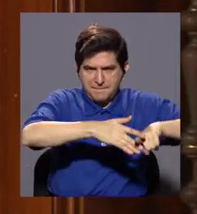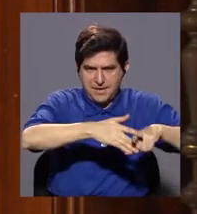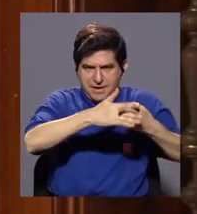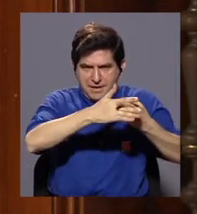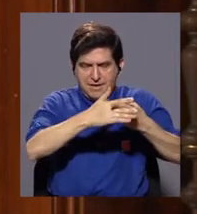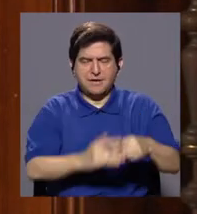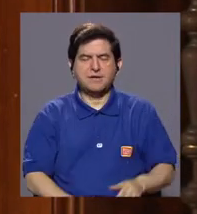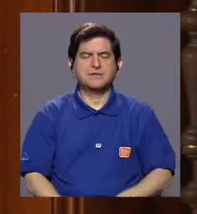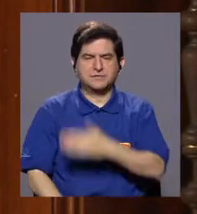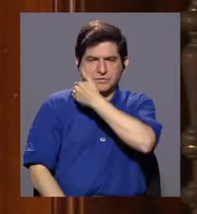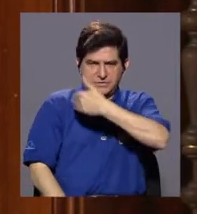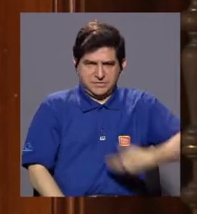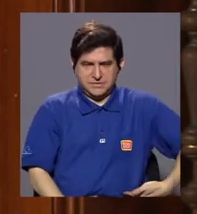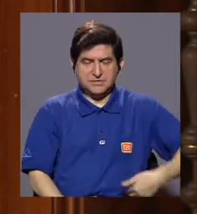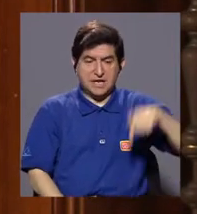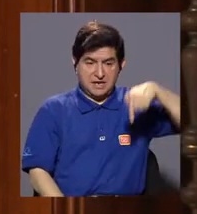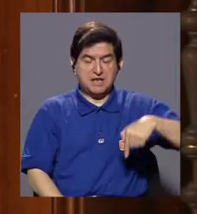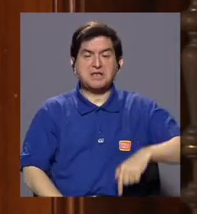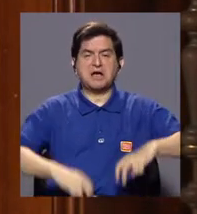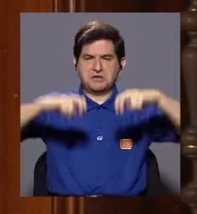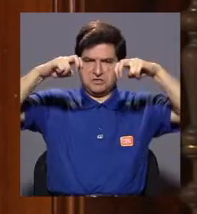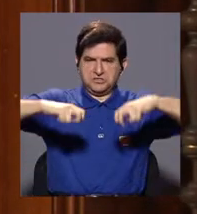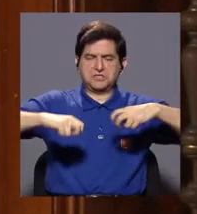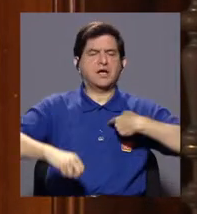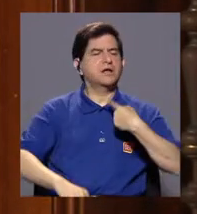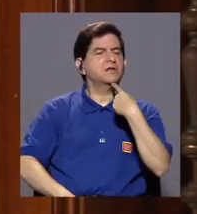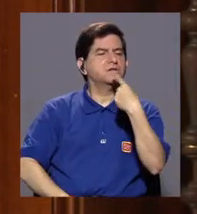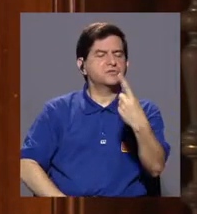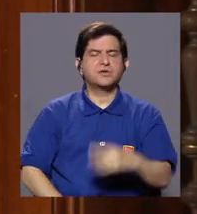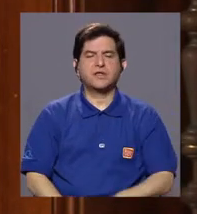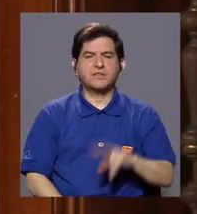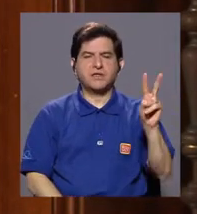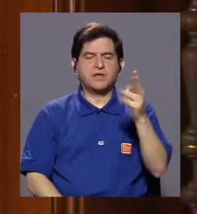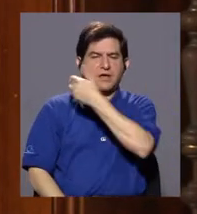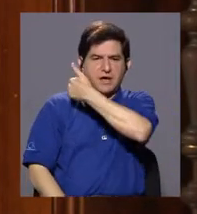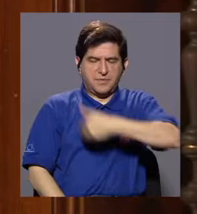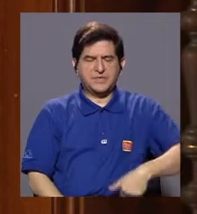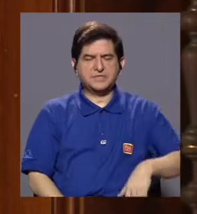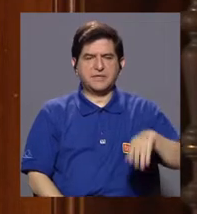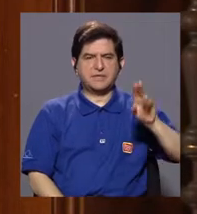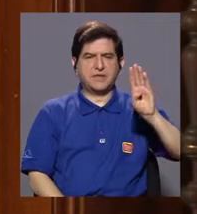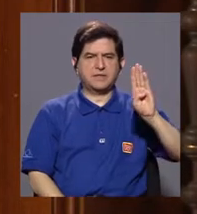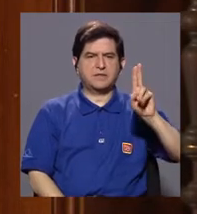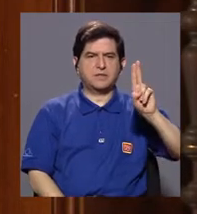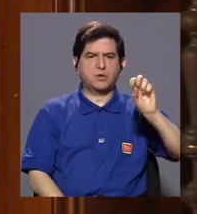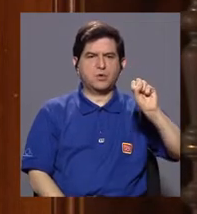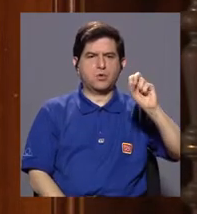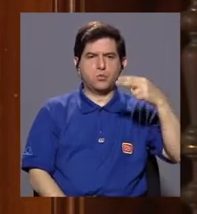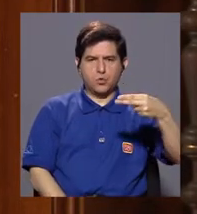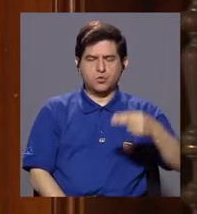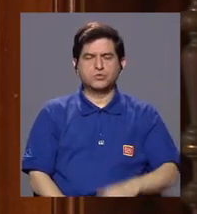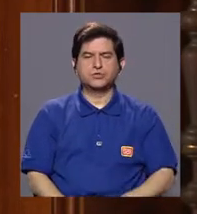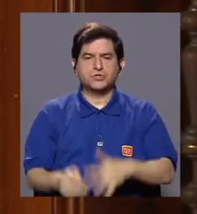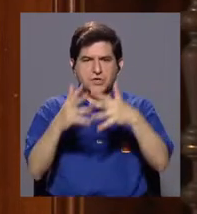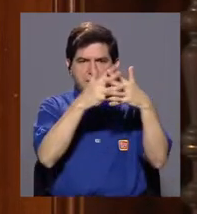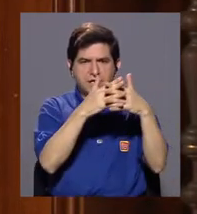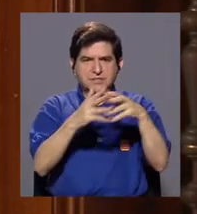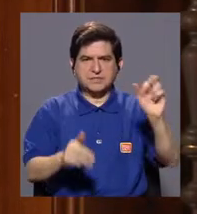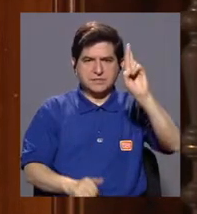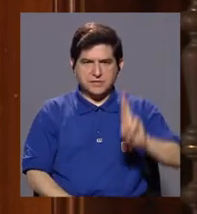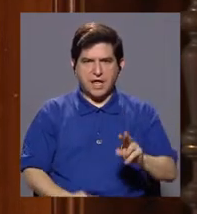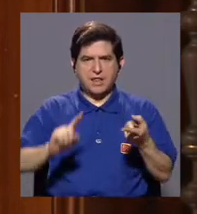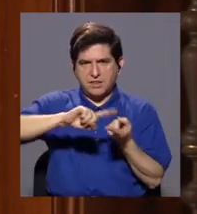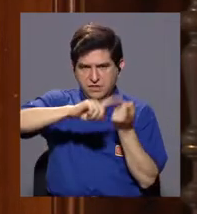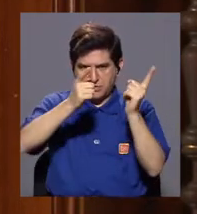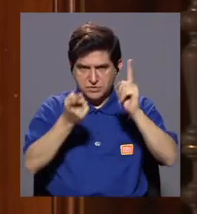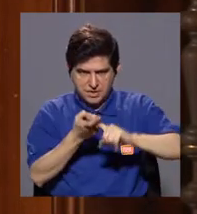inauguración. Y aquí donde estamos sentados, yo le dije al vicepresidente Bush, Estados Unidos y Costa Rica